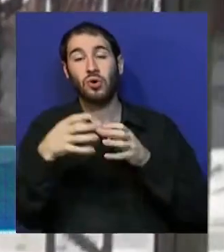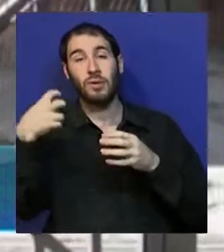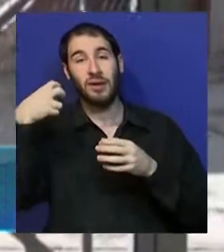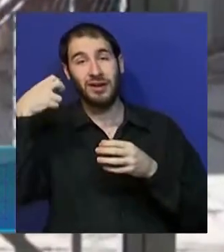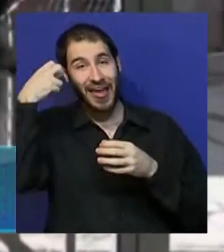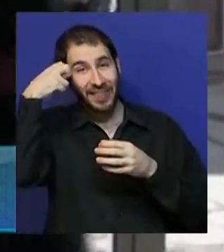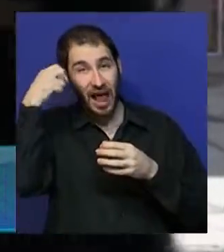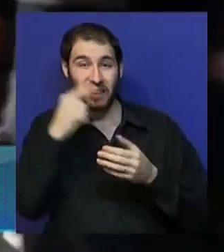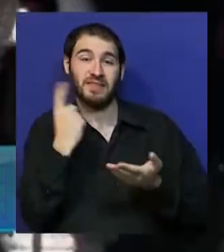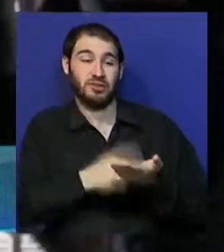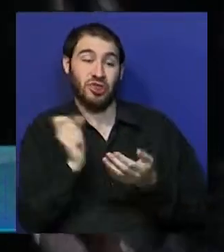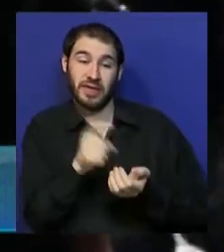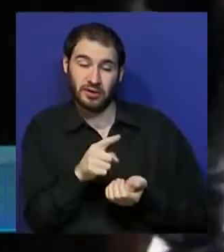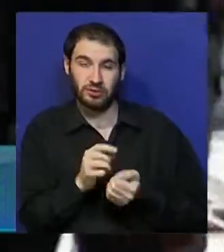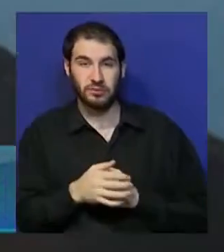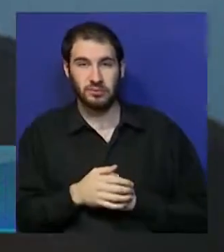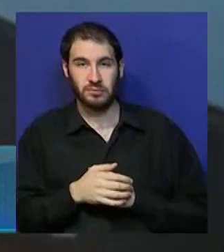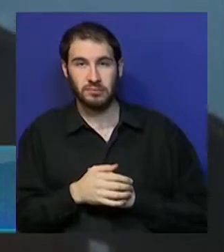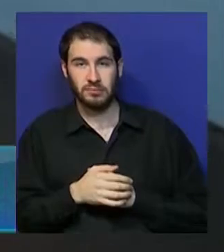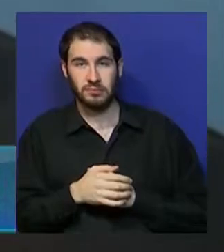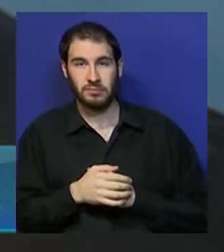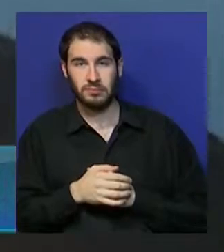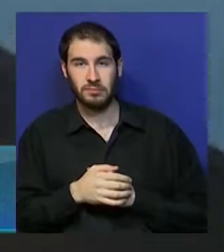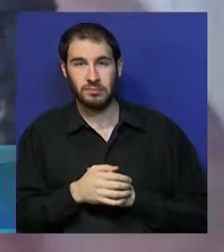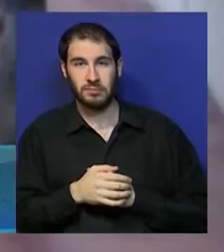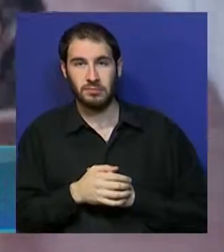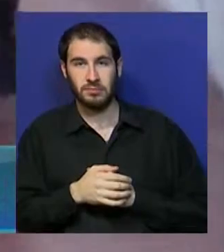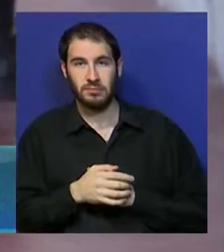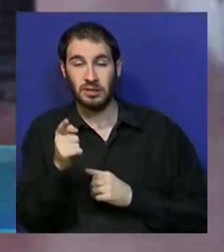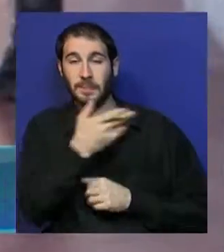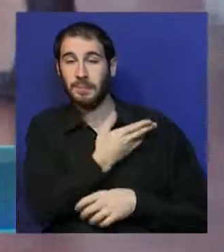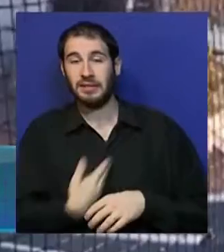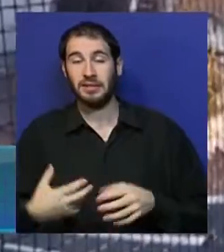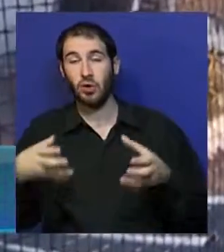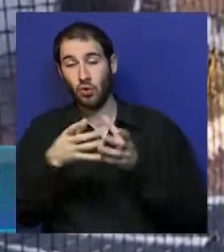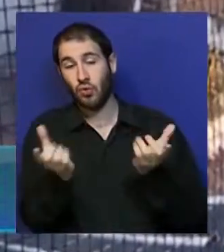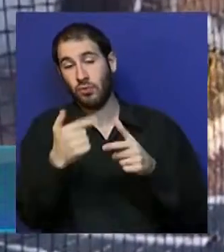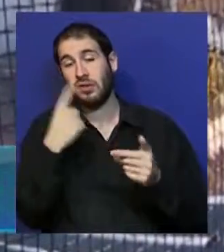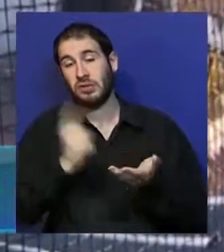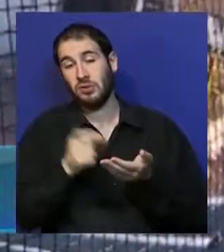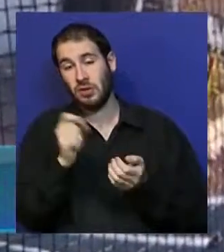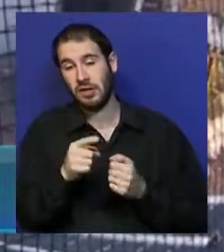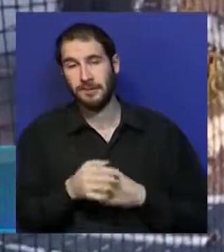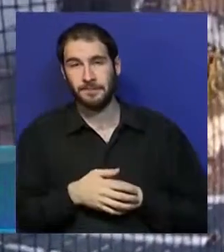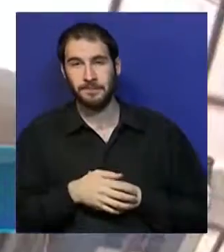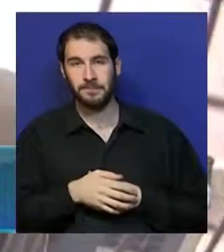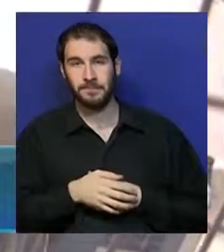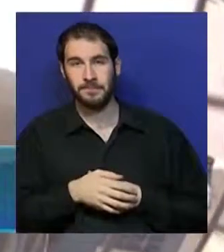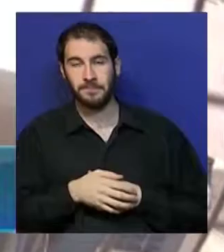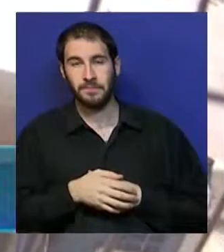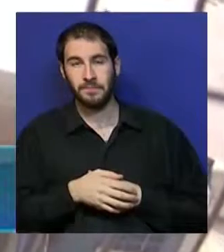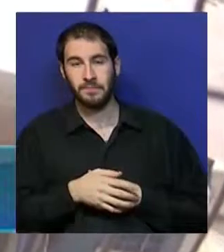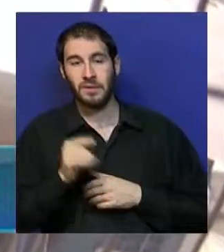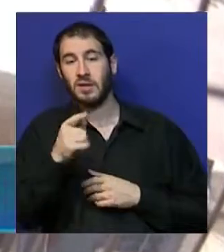radical, por lo menos así lo dijo el presidente de la comisión, que ellos